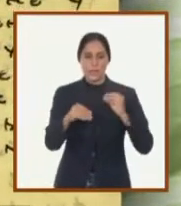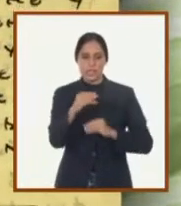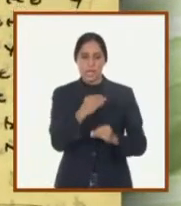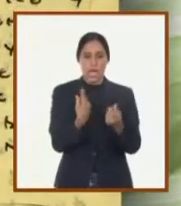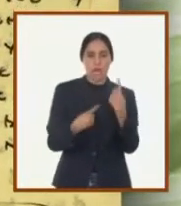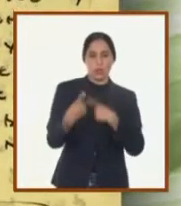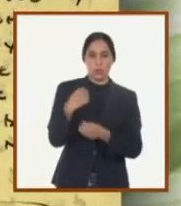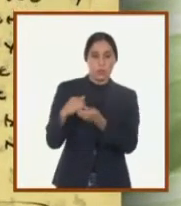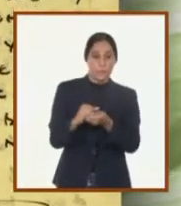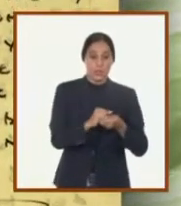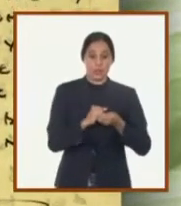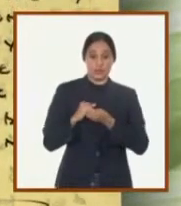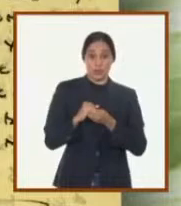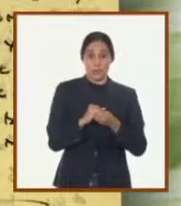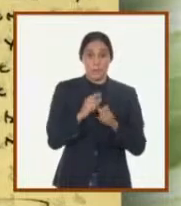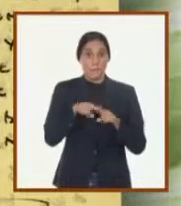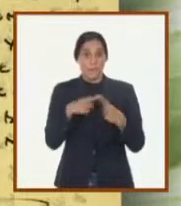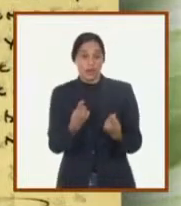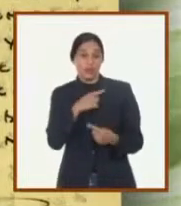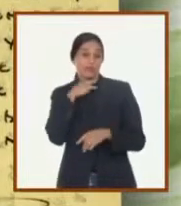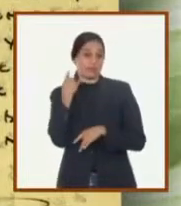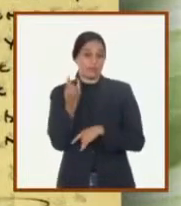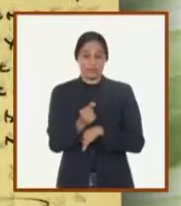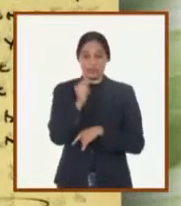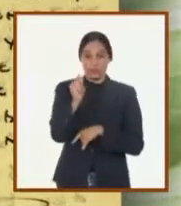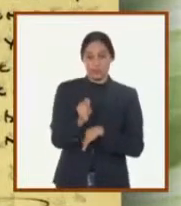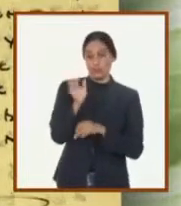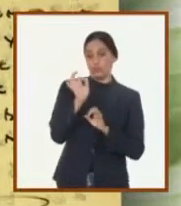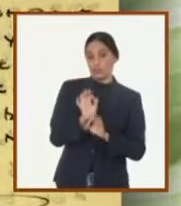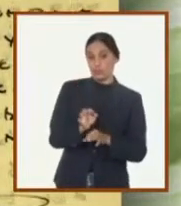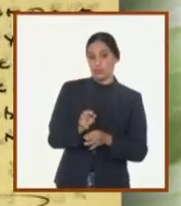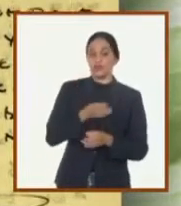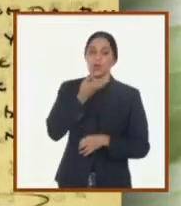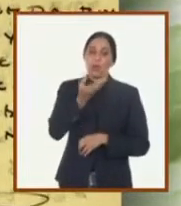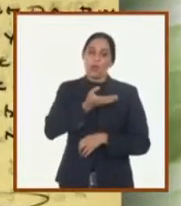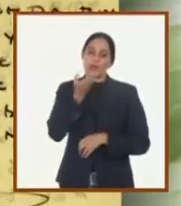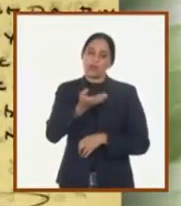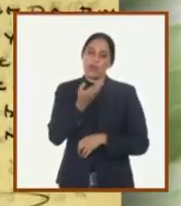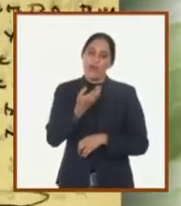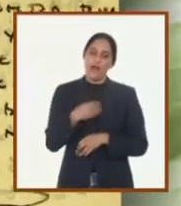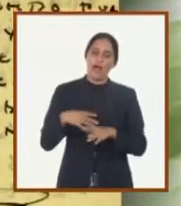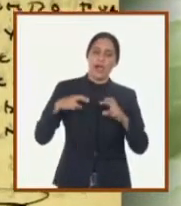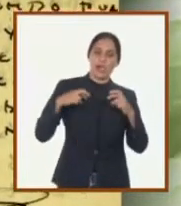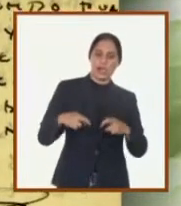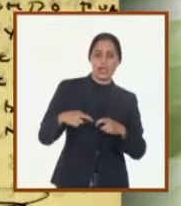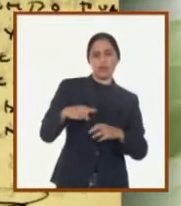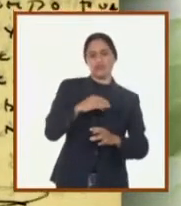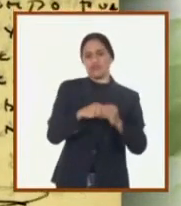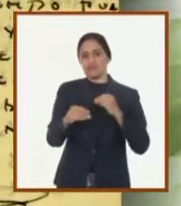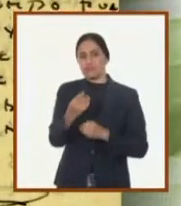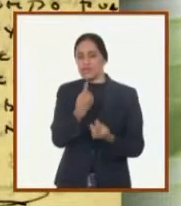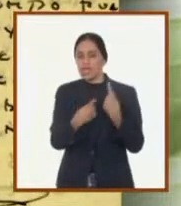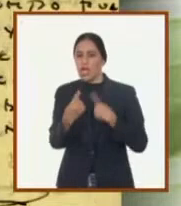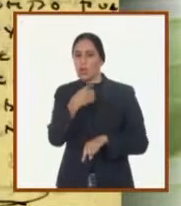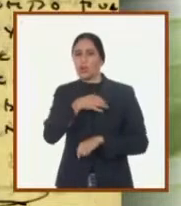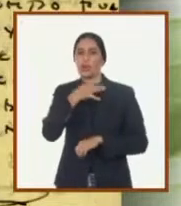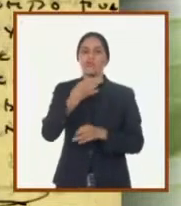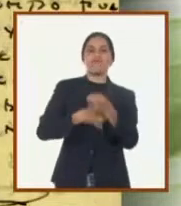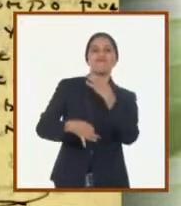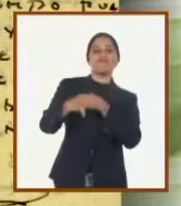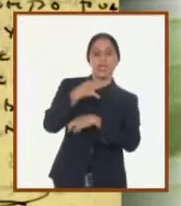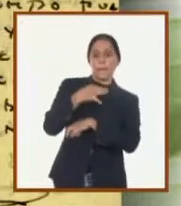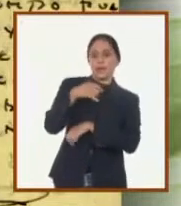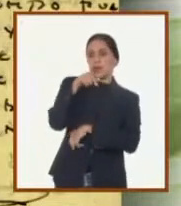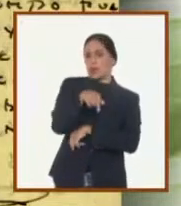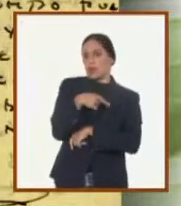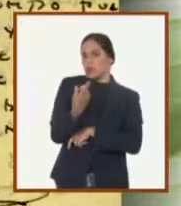de aquella época Lamentablemente ya fallecido que nos contaban Cómo se daban las indicaciones desde ese lugar de 11